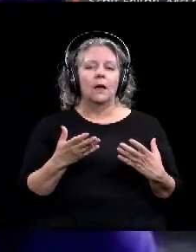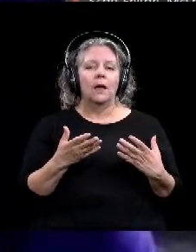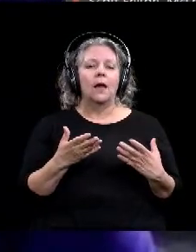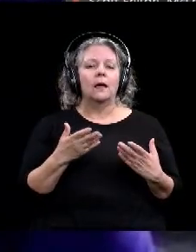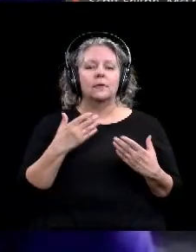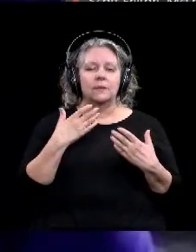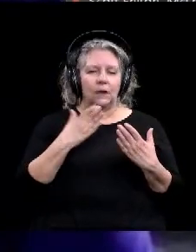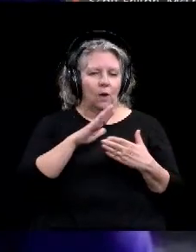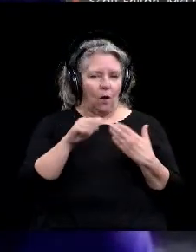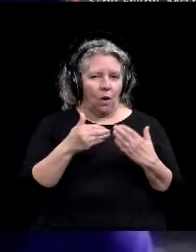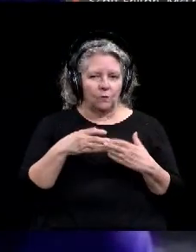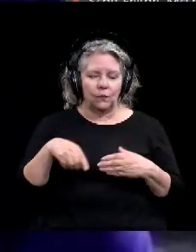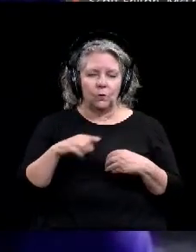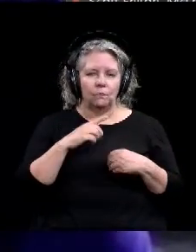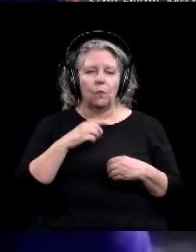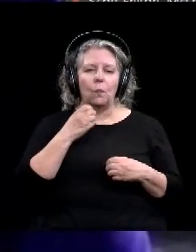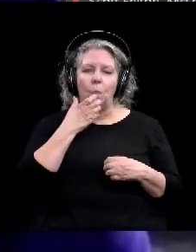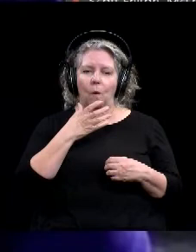año